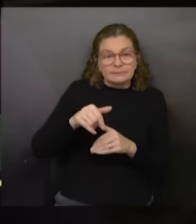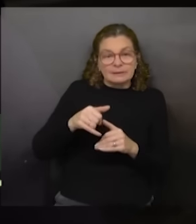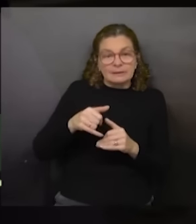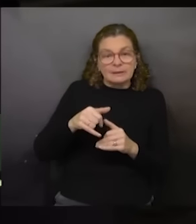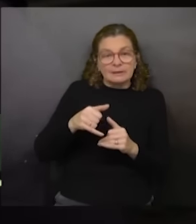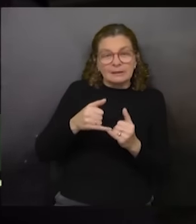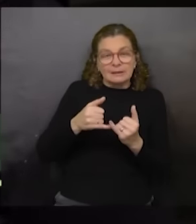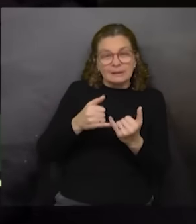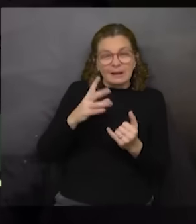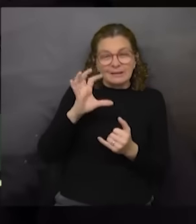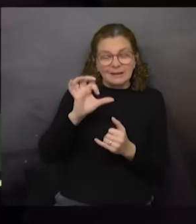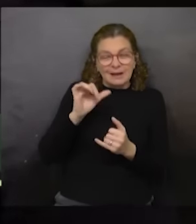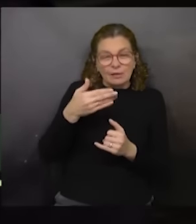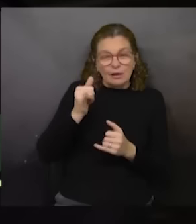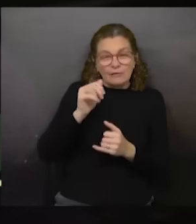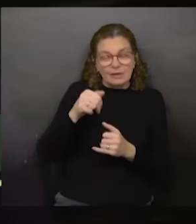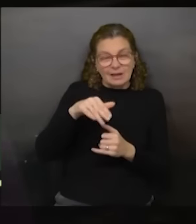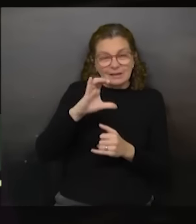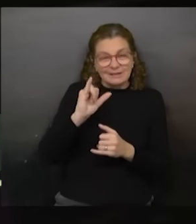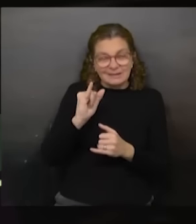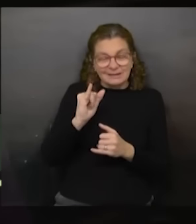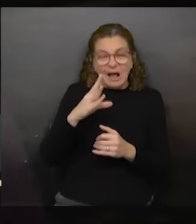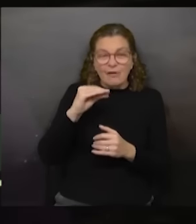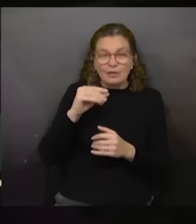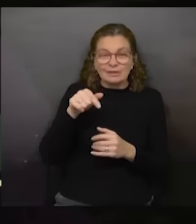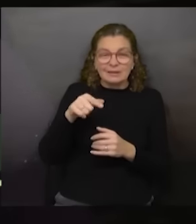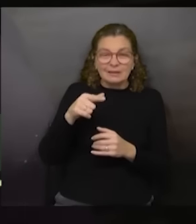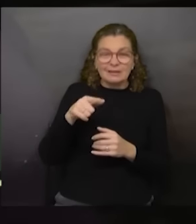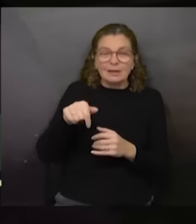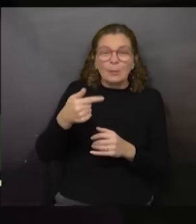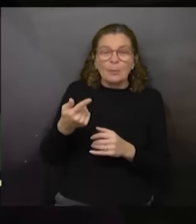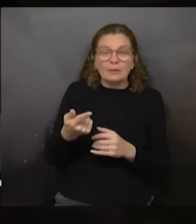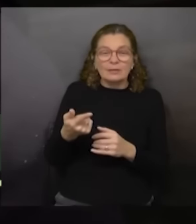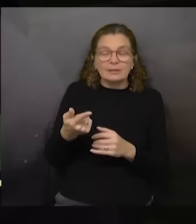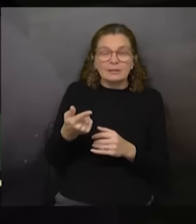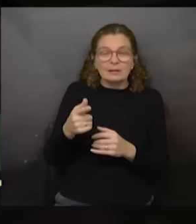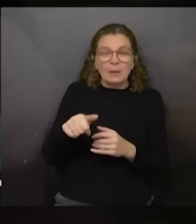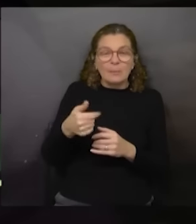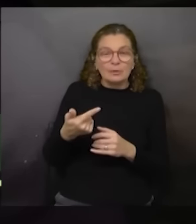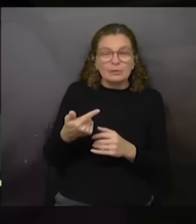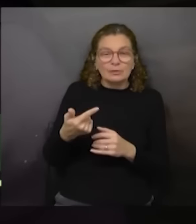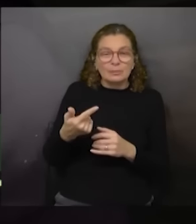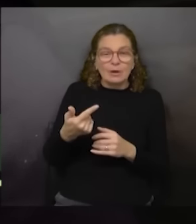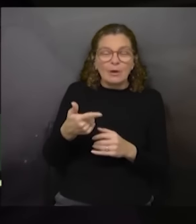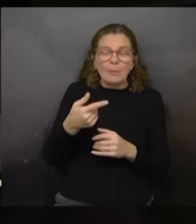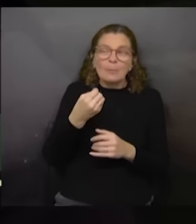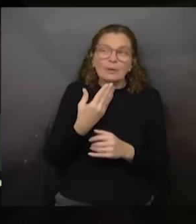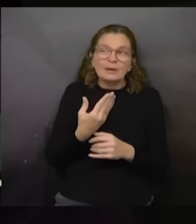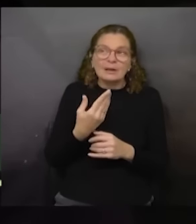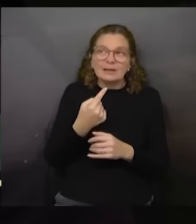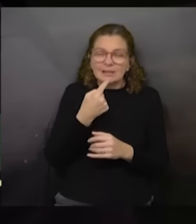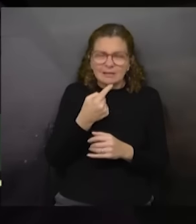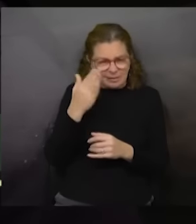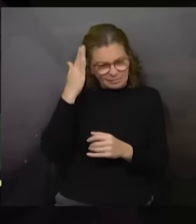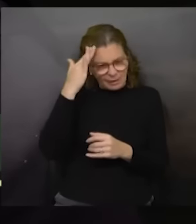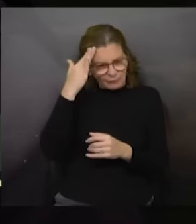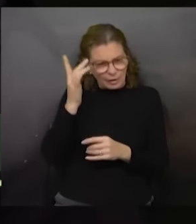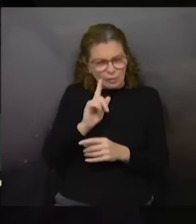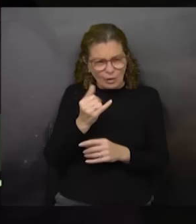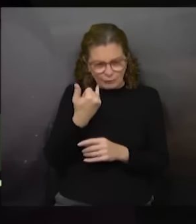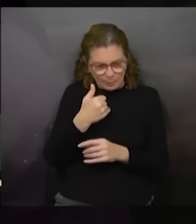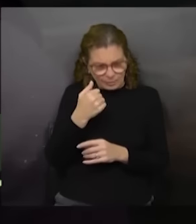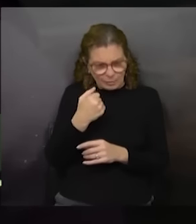hoy la senadora hizo referencia que sería tratado en la la próxima legislatura le consta o le llegó